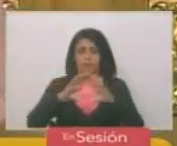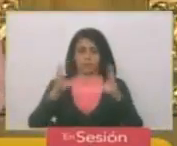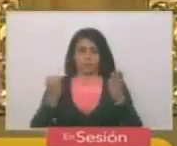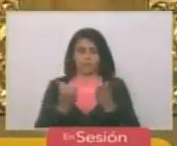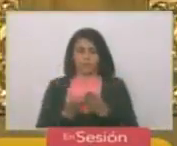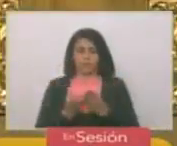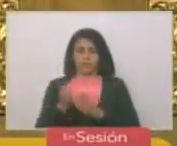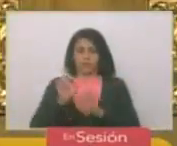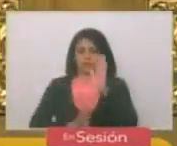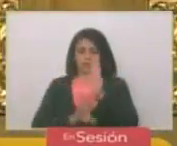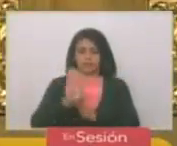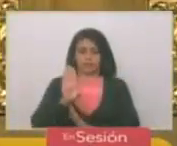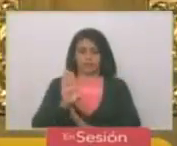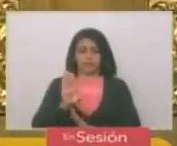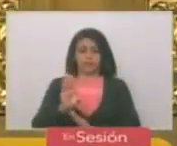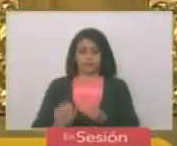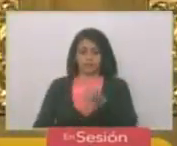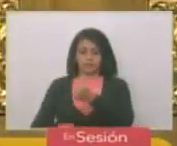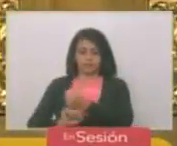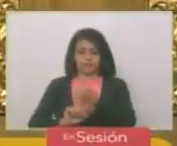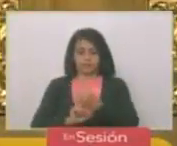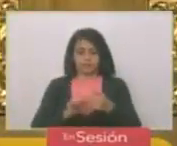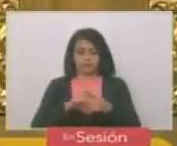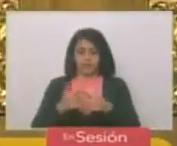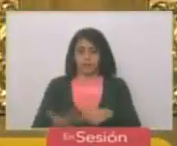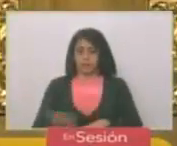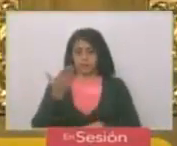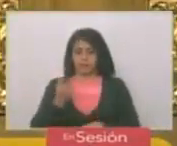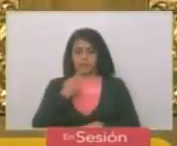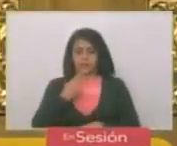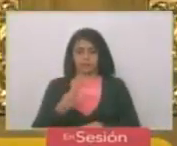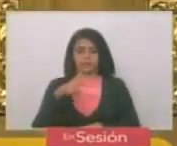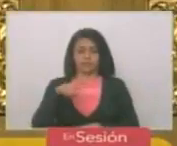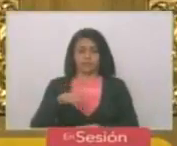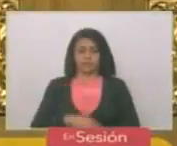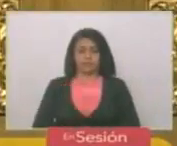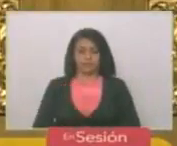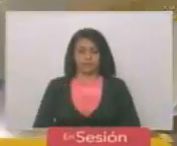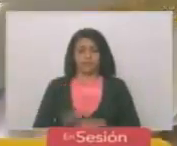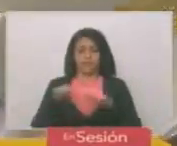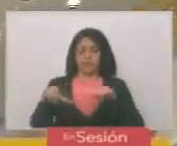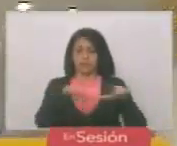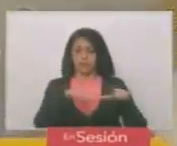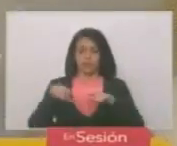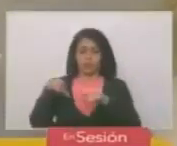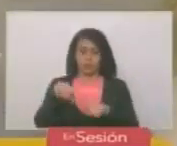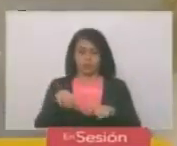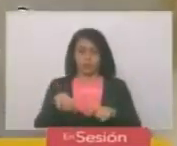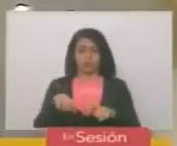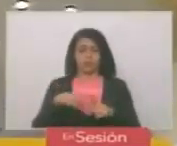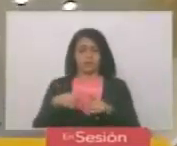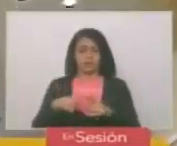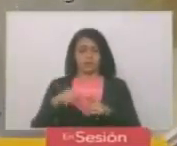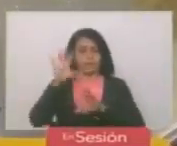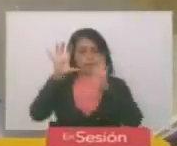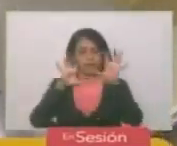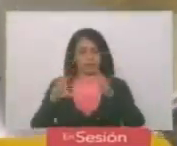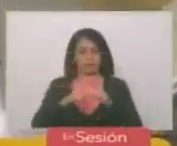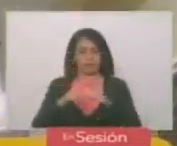el desarrollo sostenible. Y es importante mencionar que este espacio del Movimiento de Países No